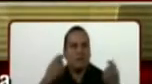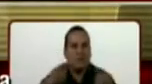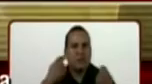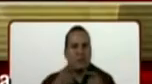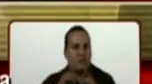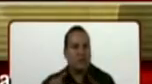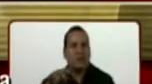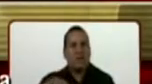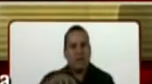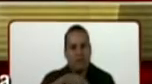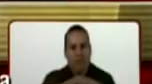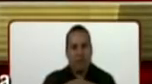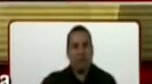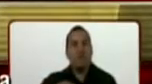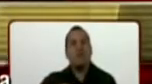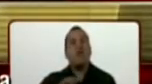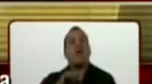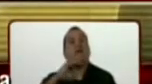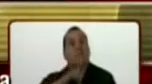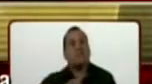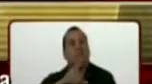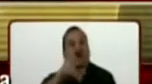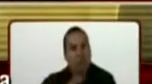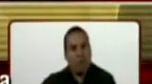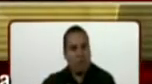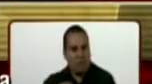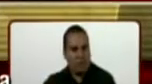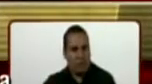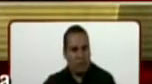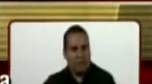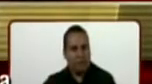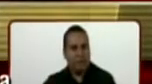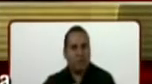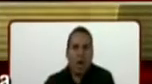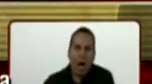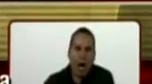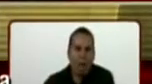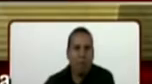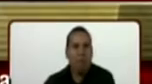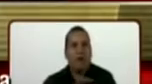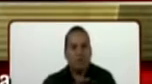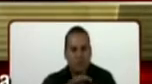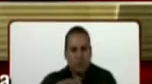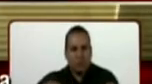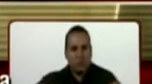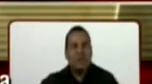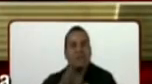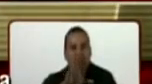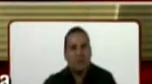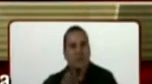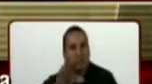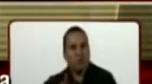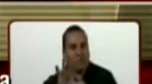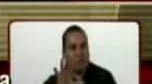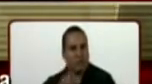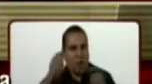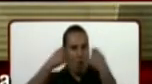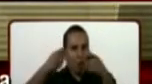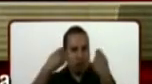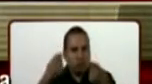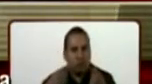estadales y del Distrito Capital que está aquí a mi lado. Hermanas y hermanos de los 335 comandos de campañas